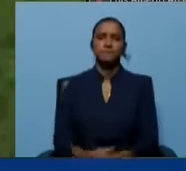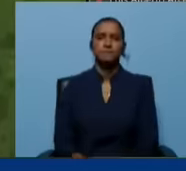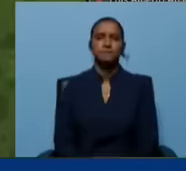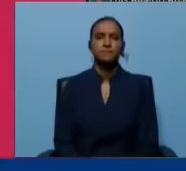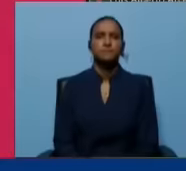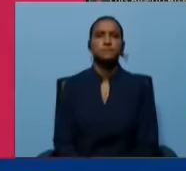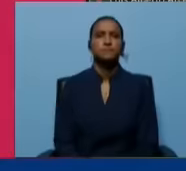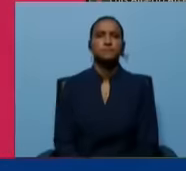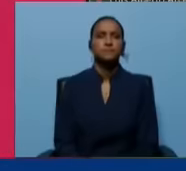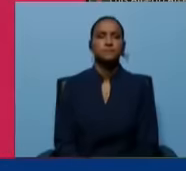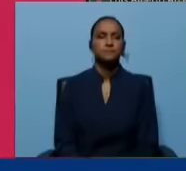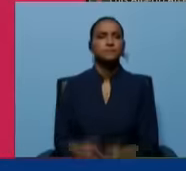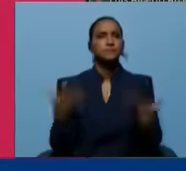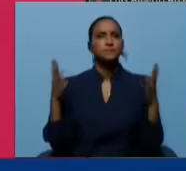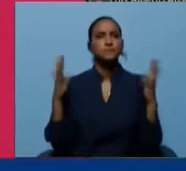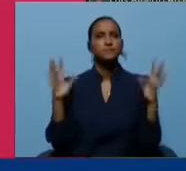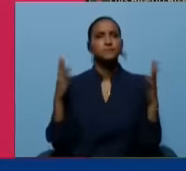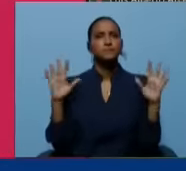Saludo.